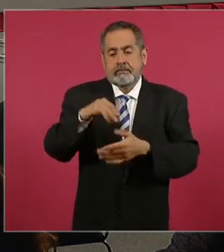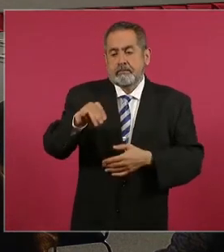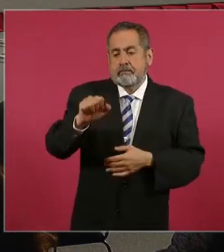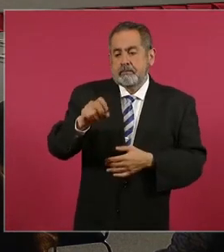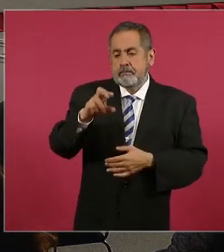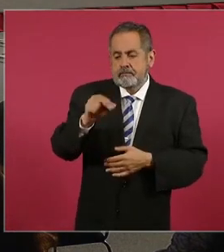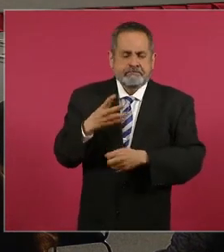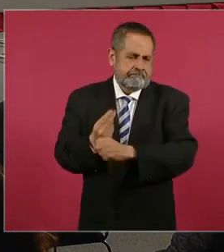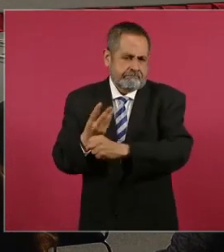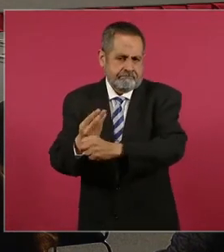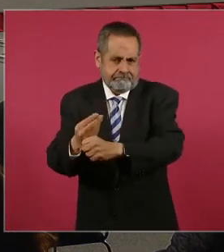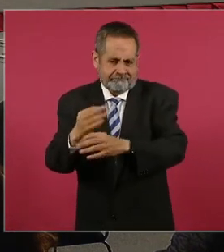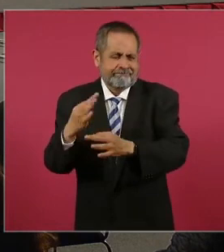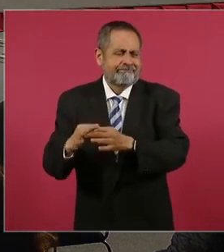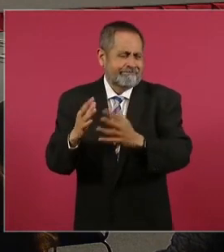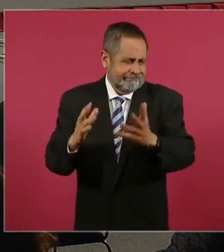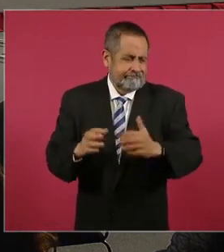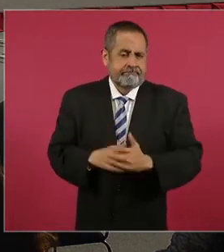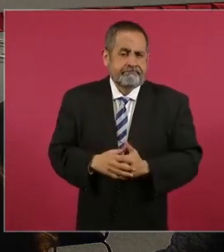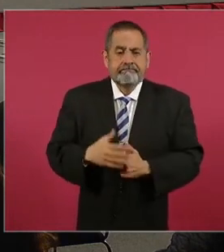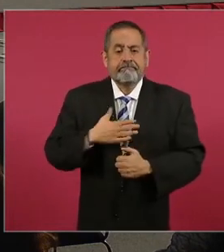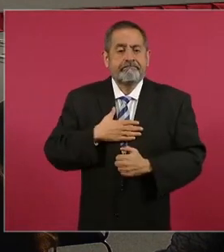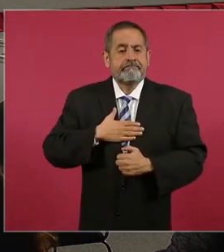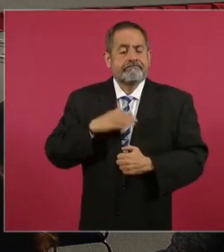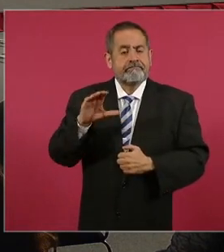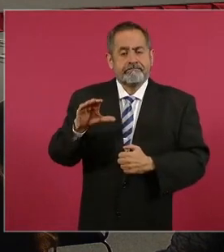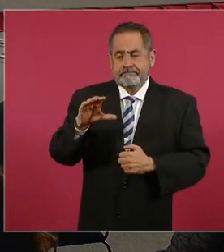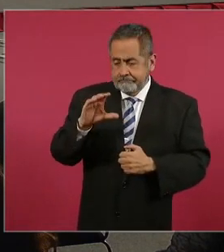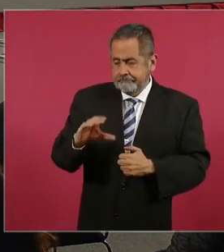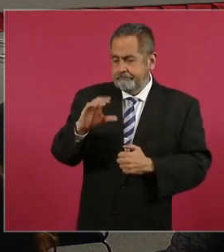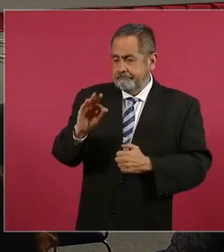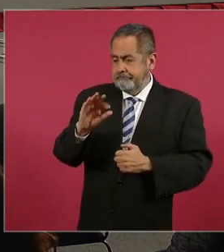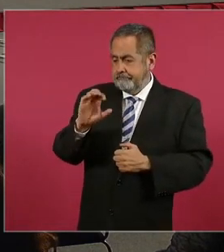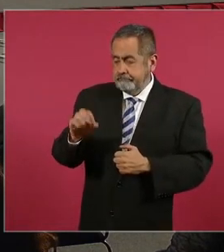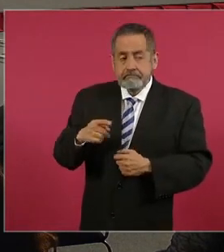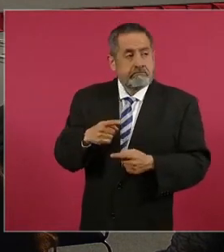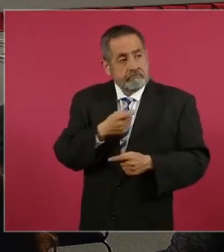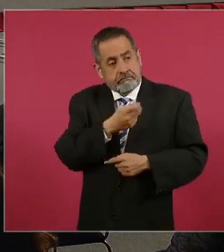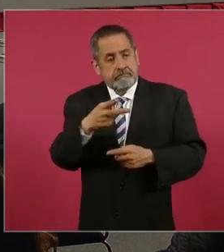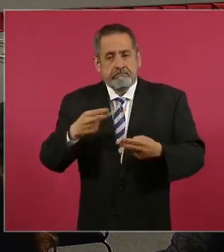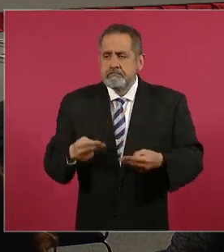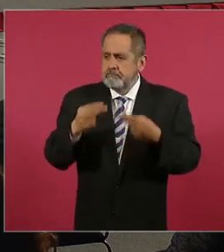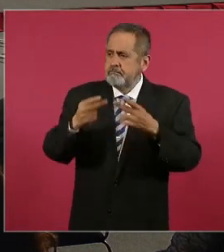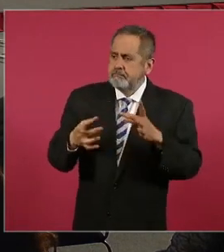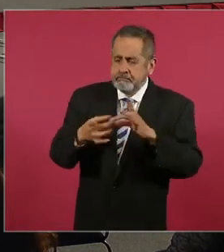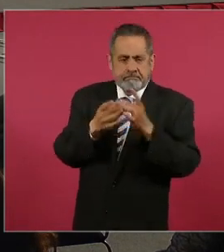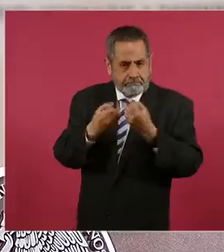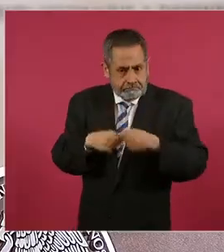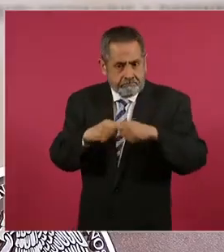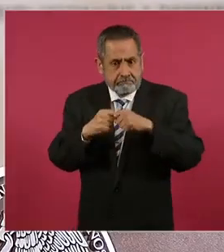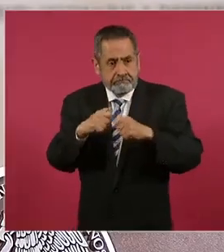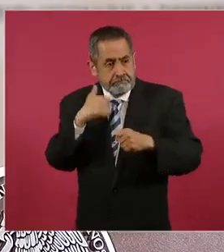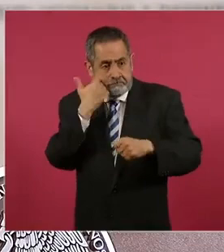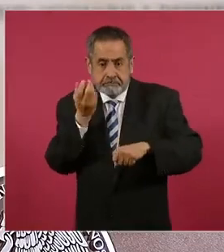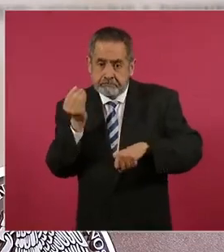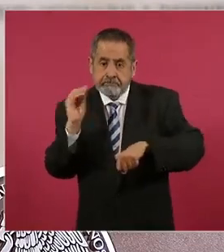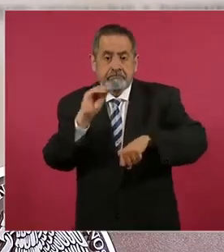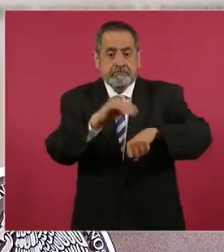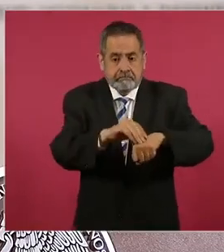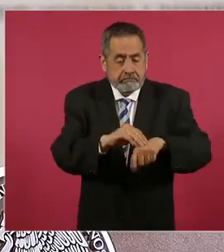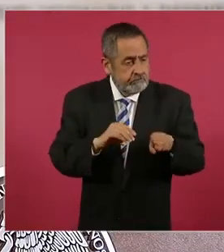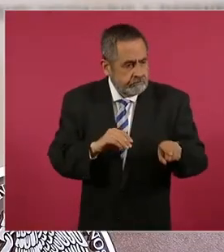CFE atiende con suficiencia a todos los inversionistas interesados en instalarse en nuestro país,